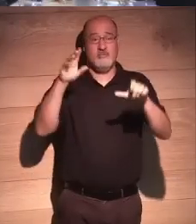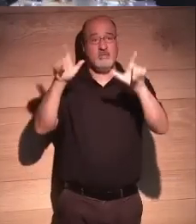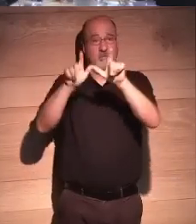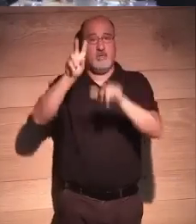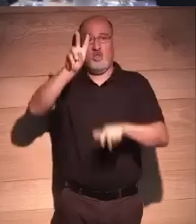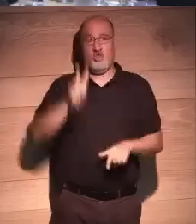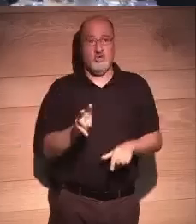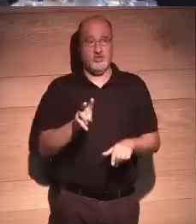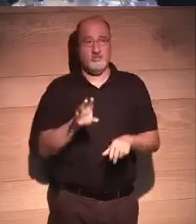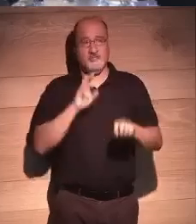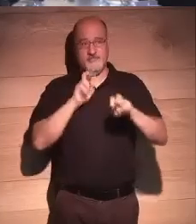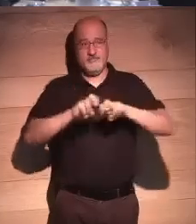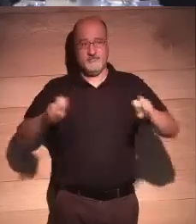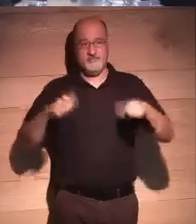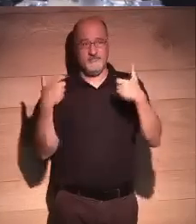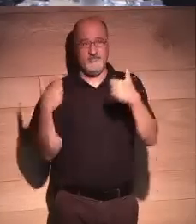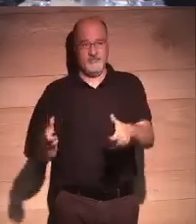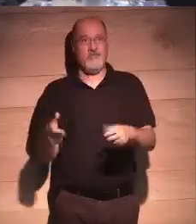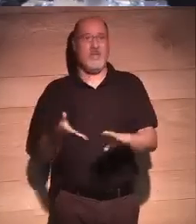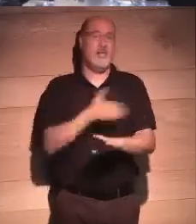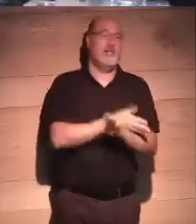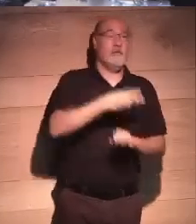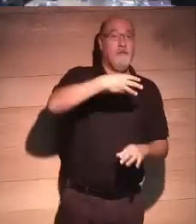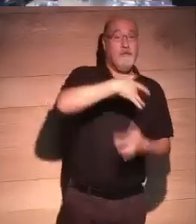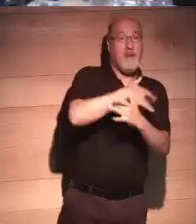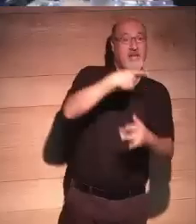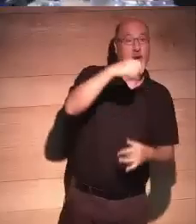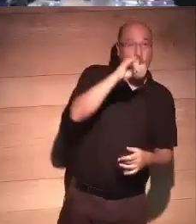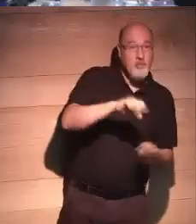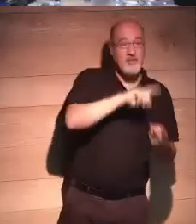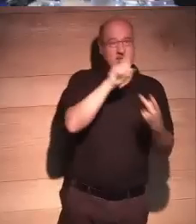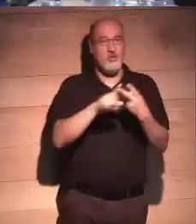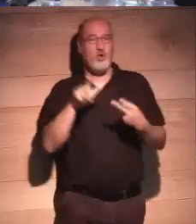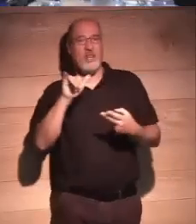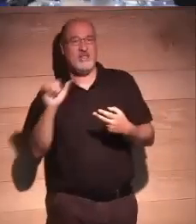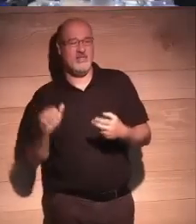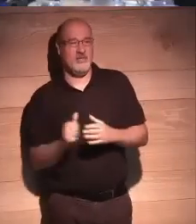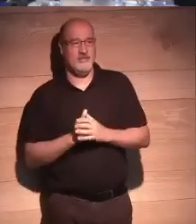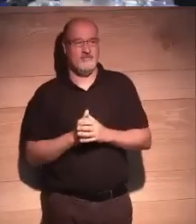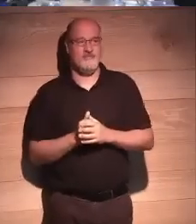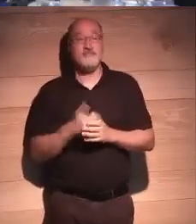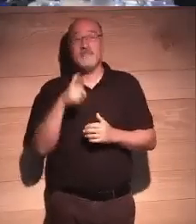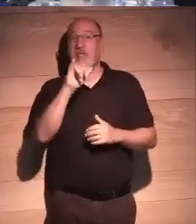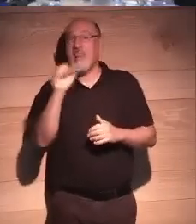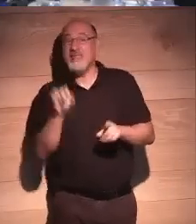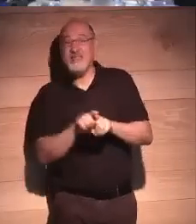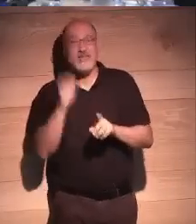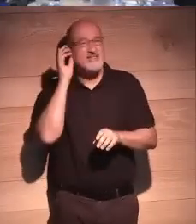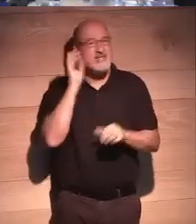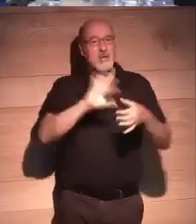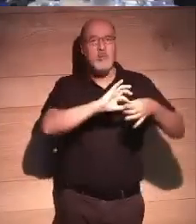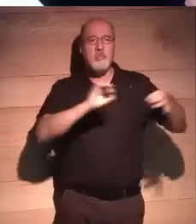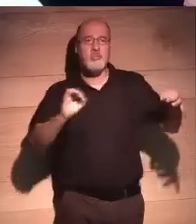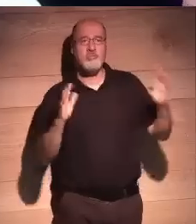Ella tenía esta cosa que Ahora había está las María chicas- Gómez y antes estaba Leticia Soy la Sabater. nueva Leticia Sabater y no lo sabía. Esto No, me pero- parece maravilloso. Pero Leticia Sabater era la chica de